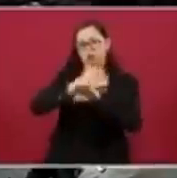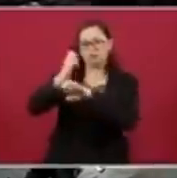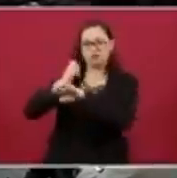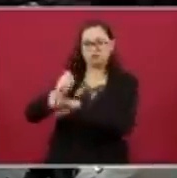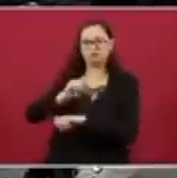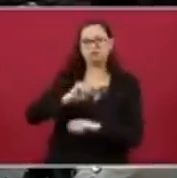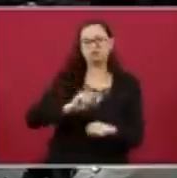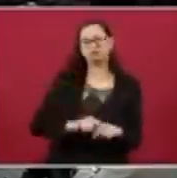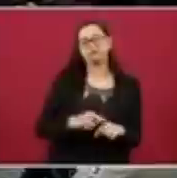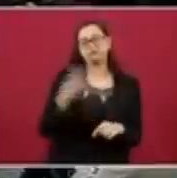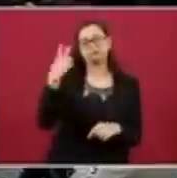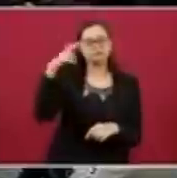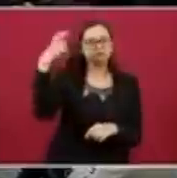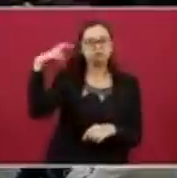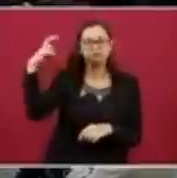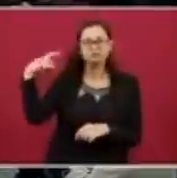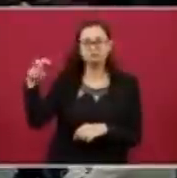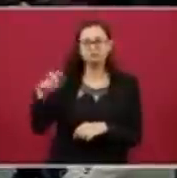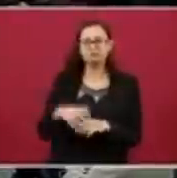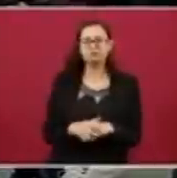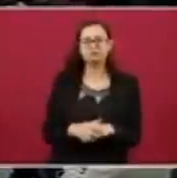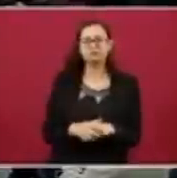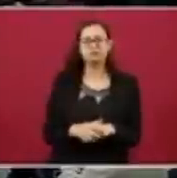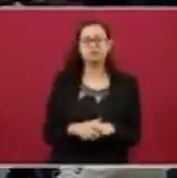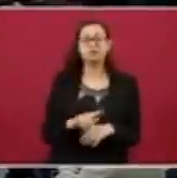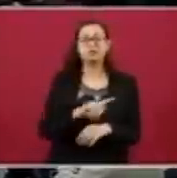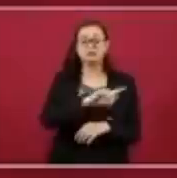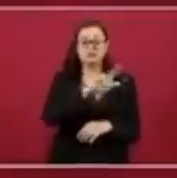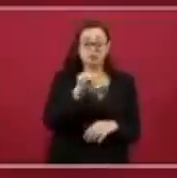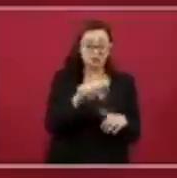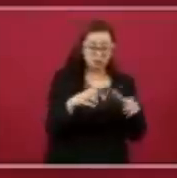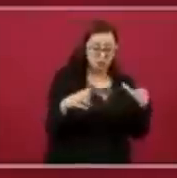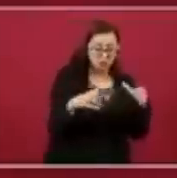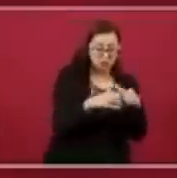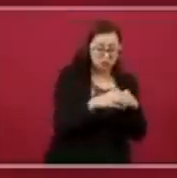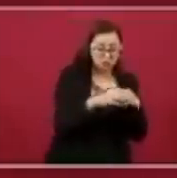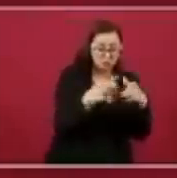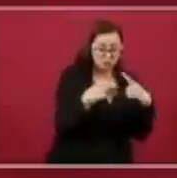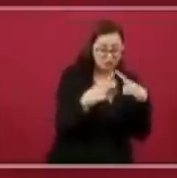también, terminando la reunión de seguridad, la conferencia,